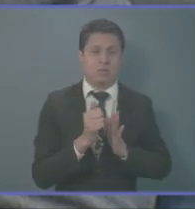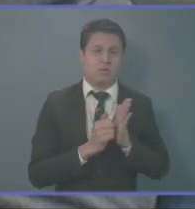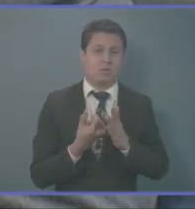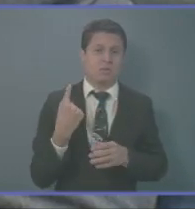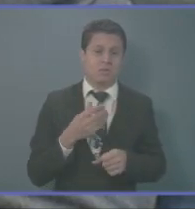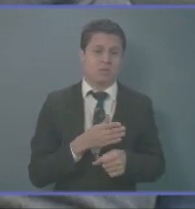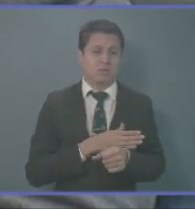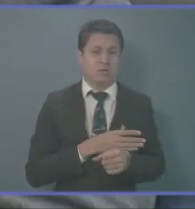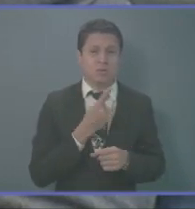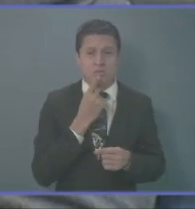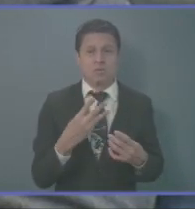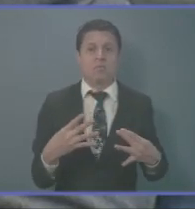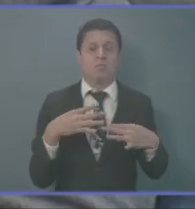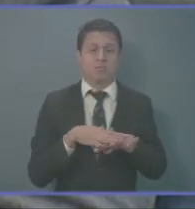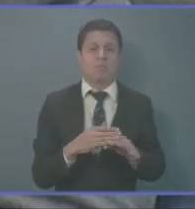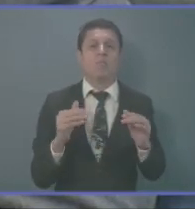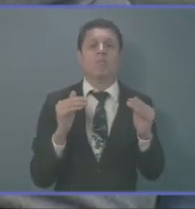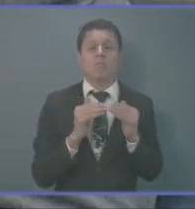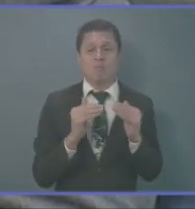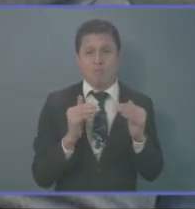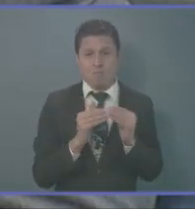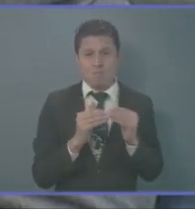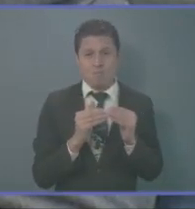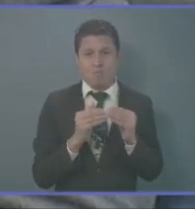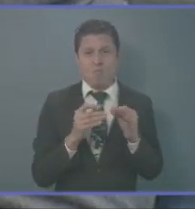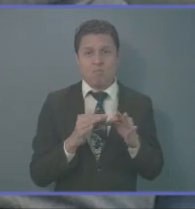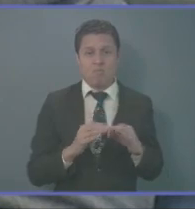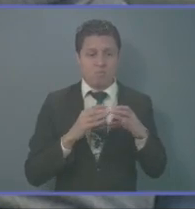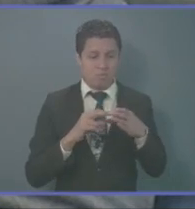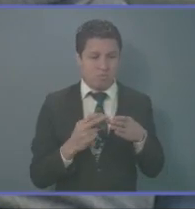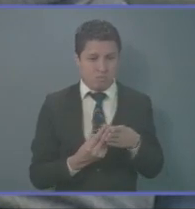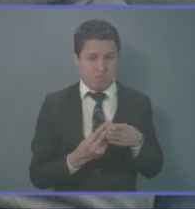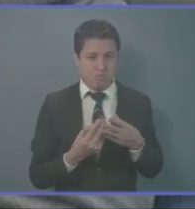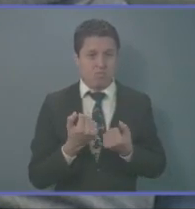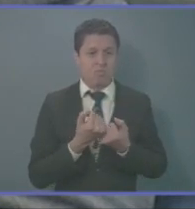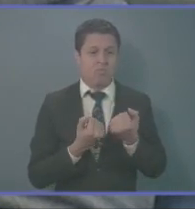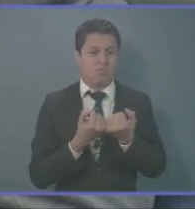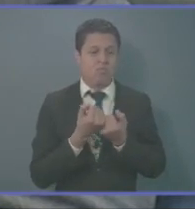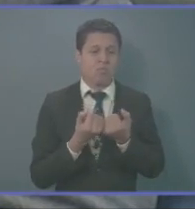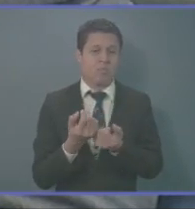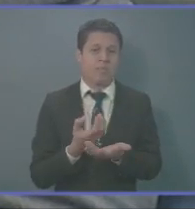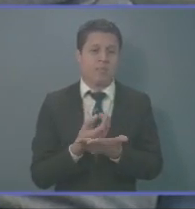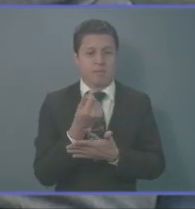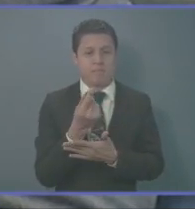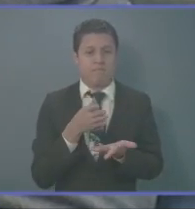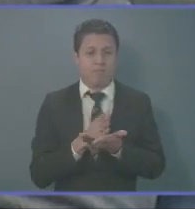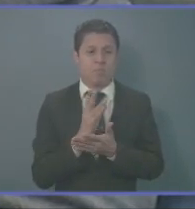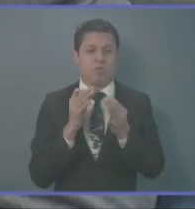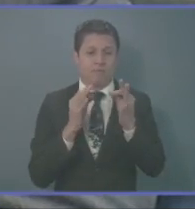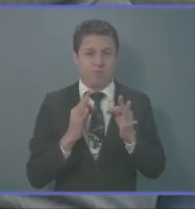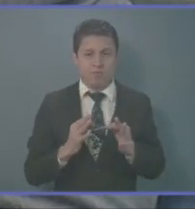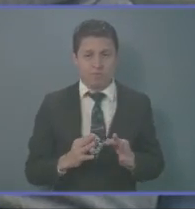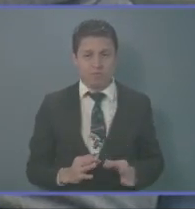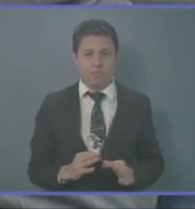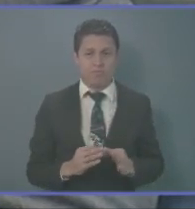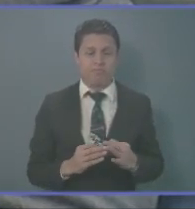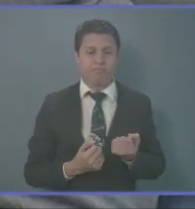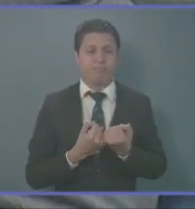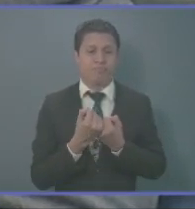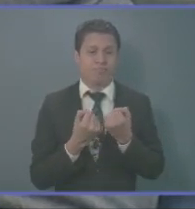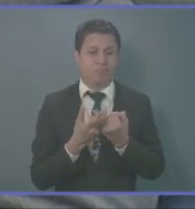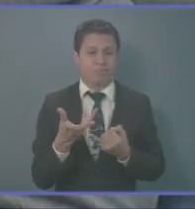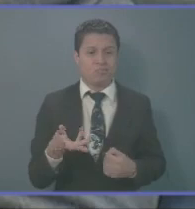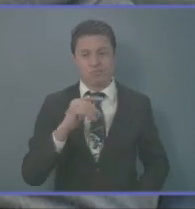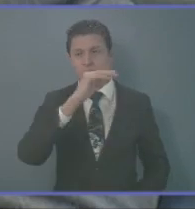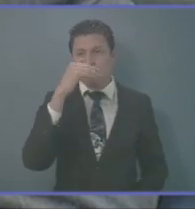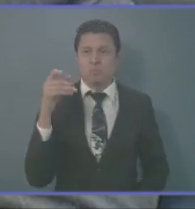anterior, lo que incluye además el cargo de comisiones e intereses concesionales bajo la modalidad del instrumento de